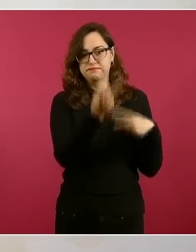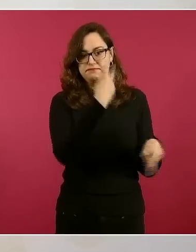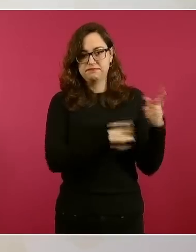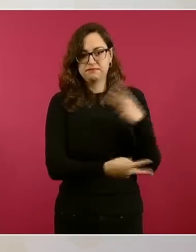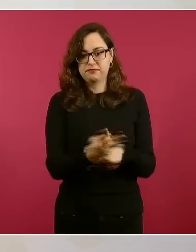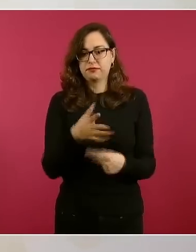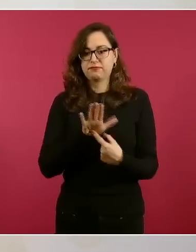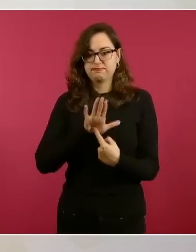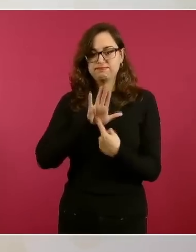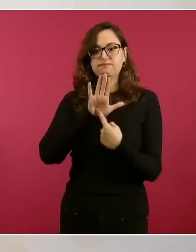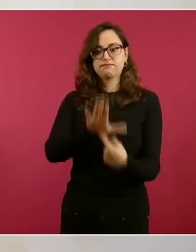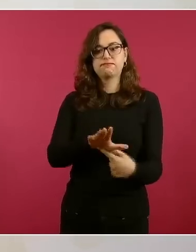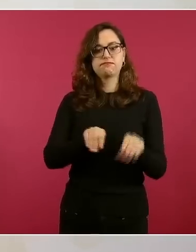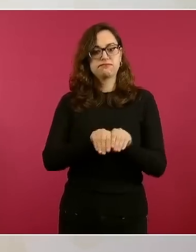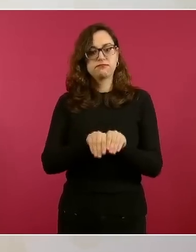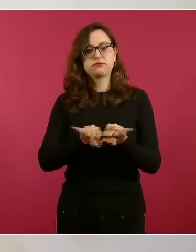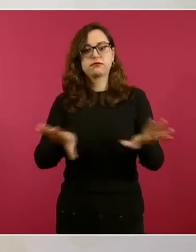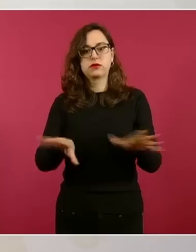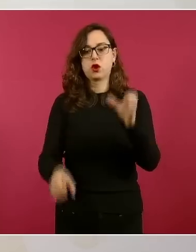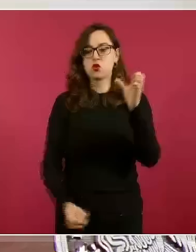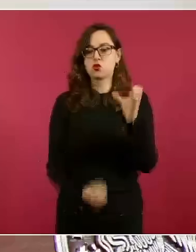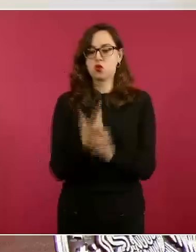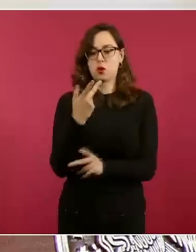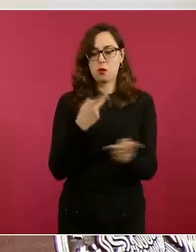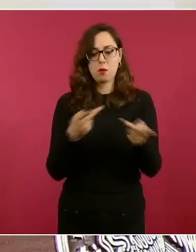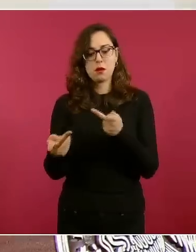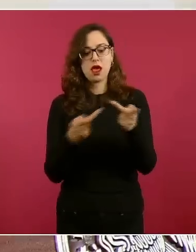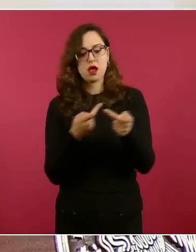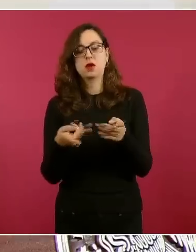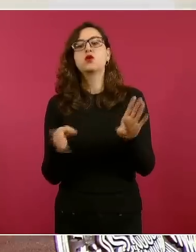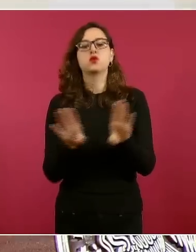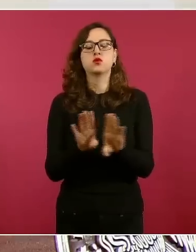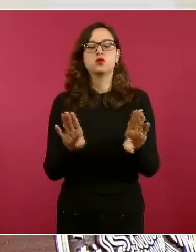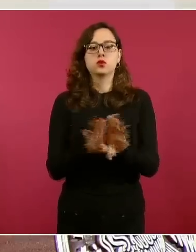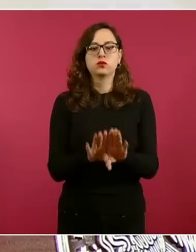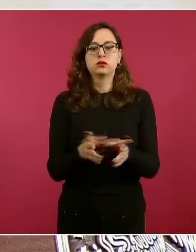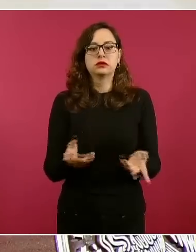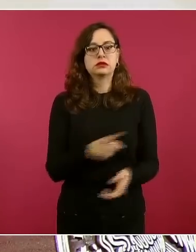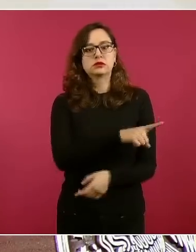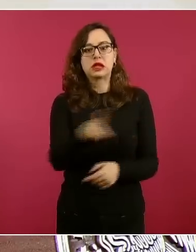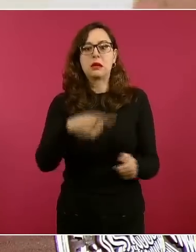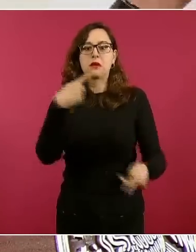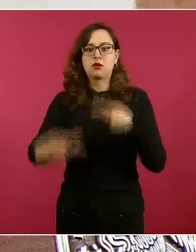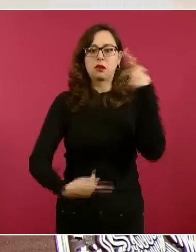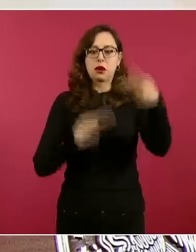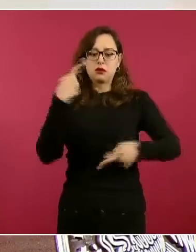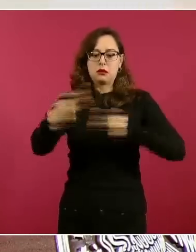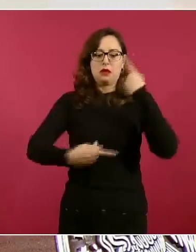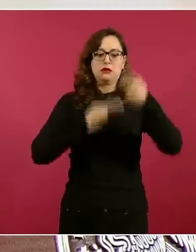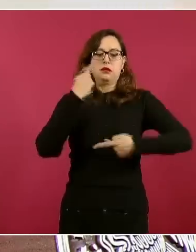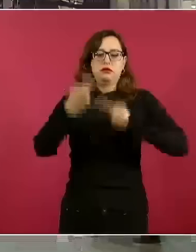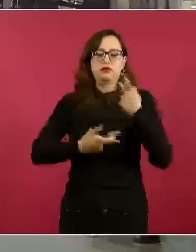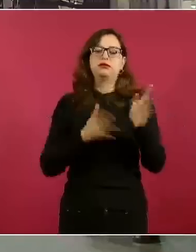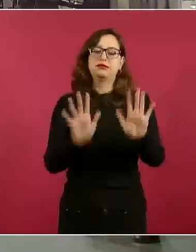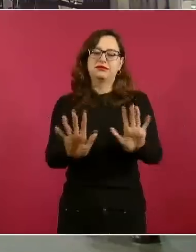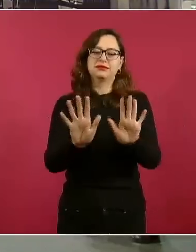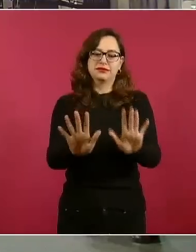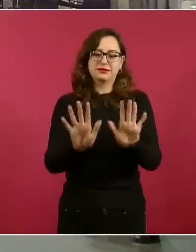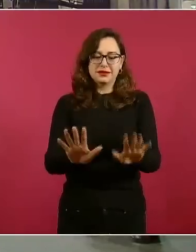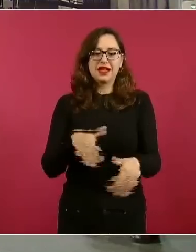y ya se dé a conocer el plan, de modo que ya no me sigan preguntando porque si no, ¿qué vamos a decir entonces?